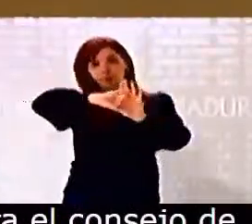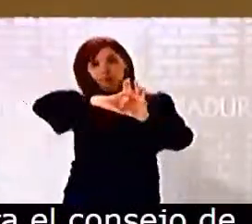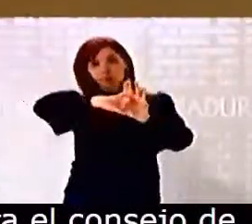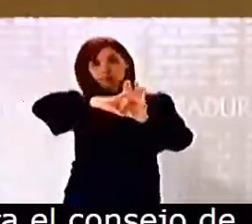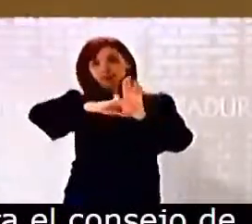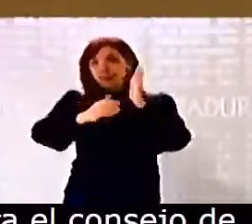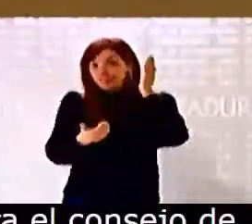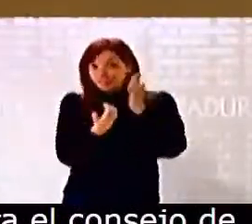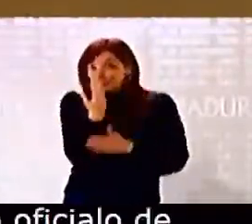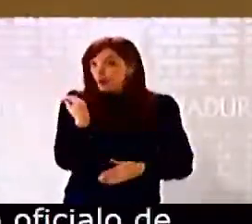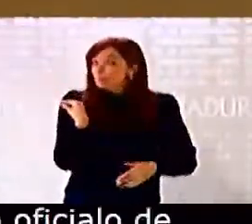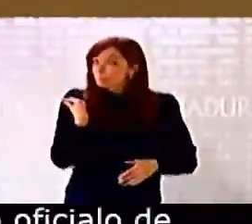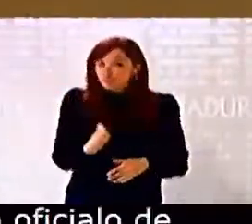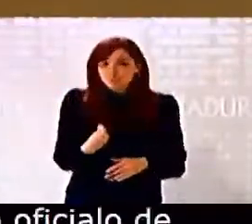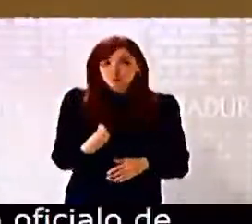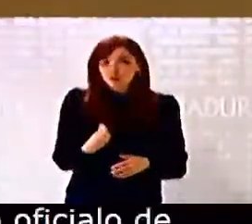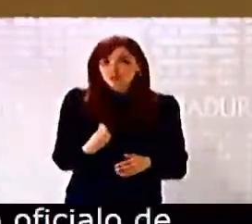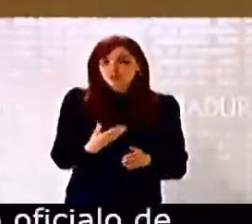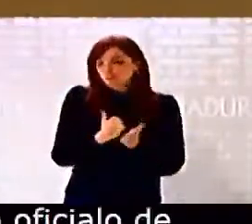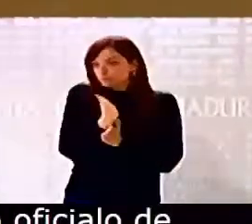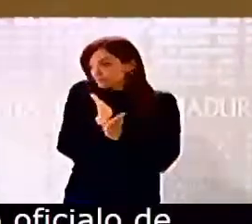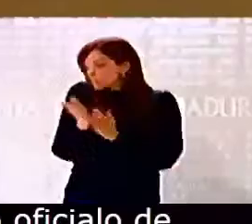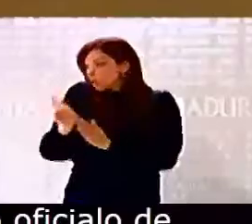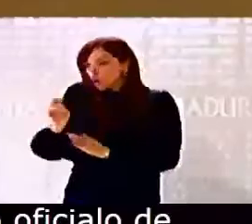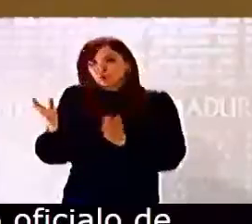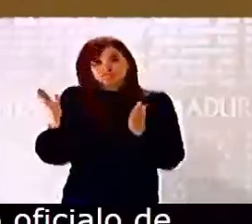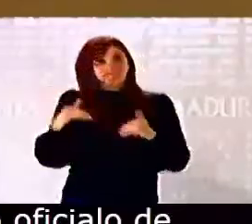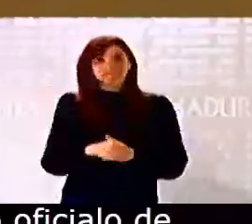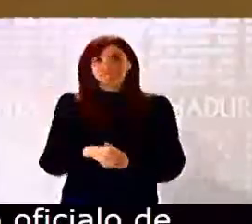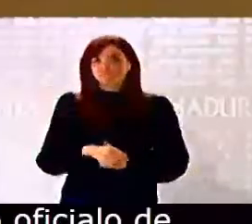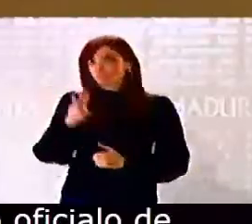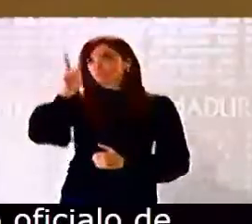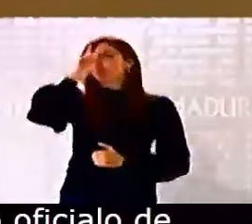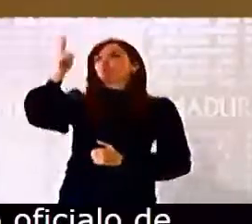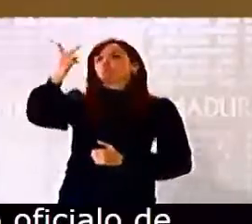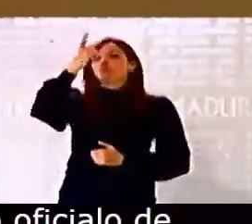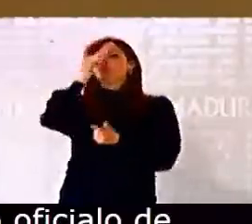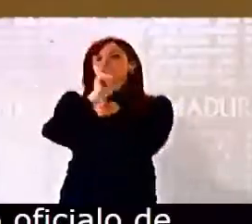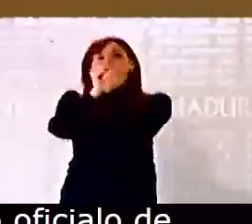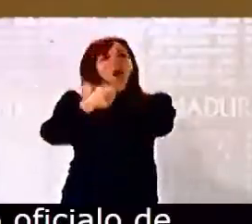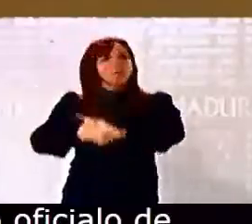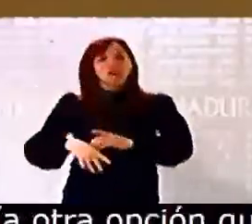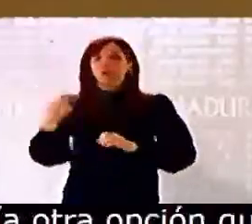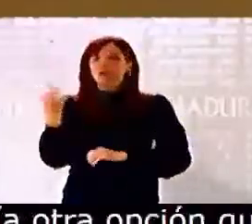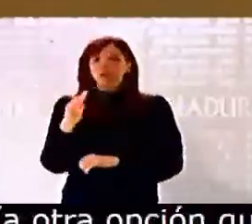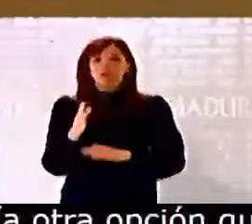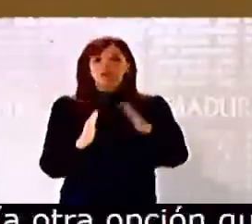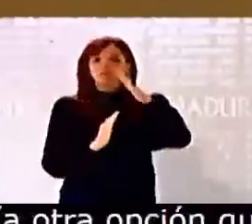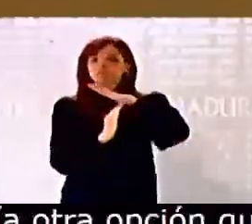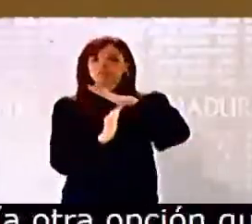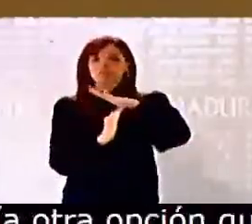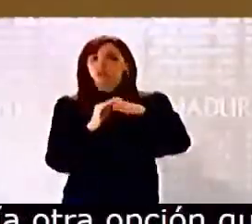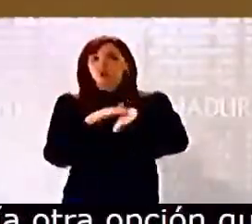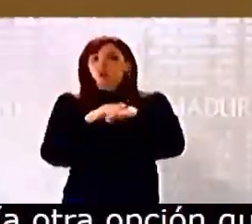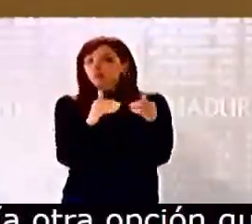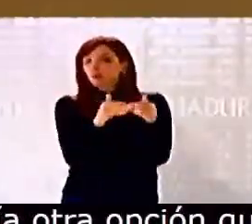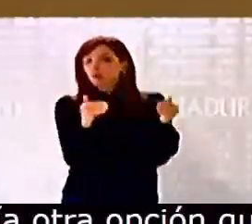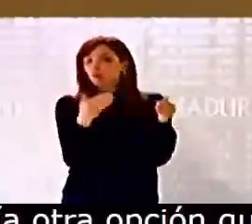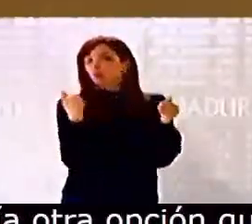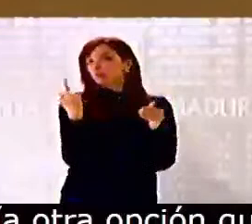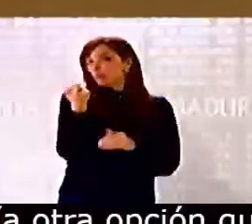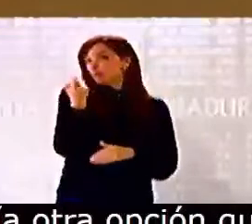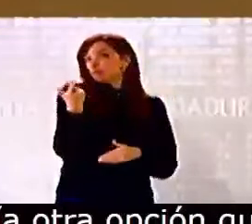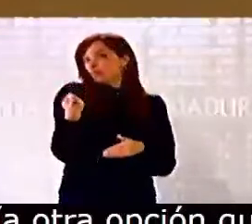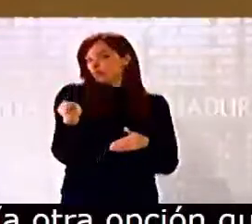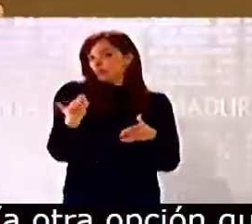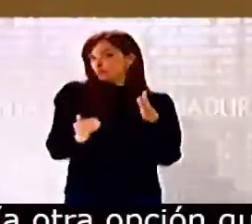opción, no había otra opción que pegar un volantazo a una legislatura que acababa prácticamente de arrancar y, por